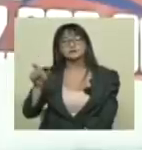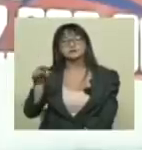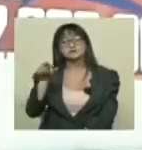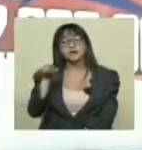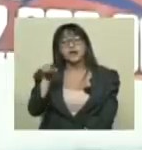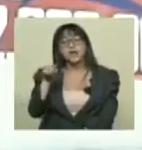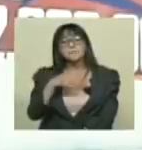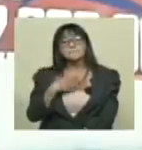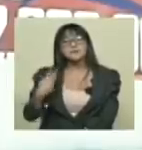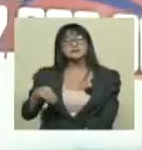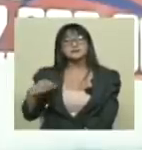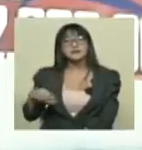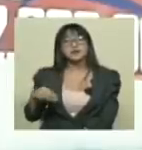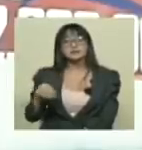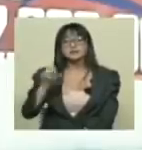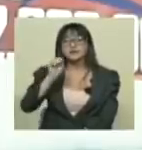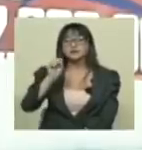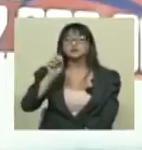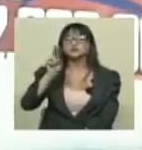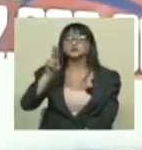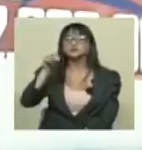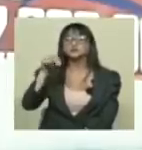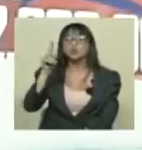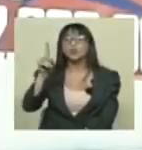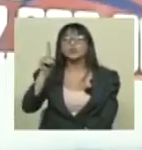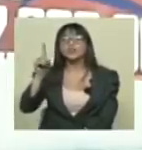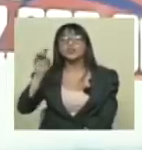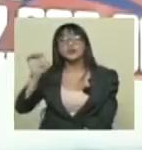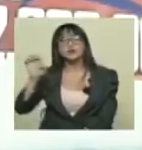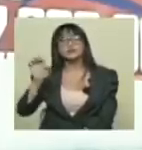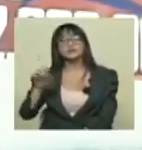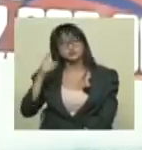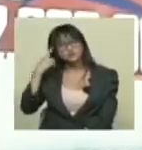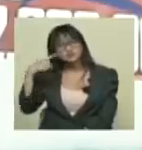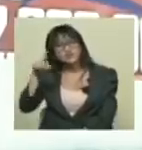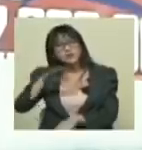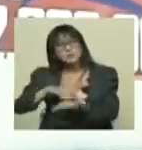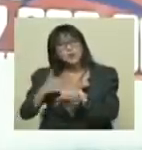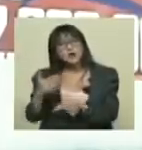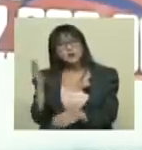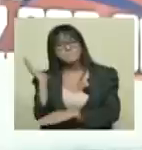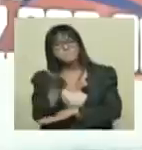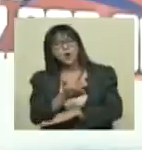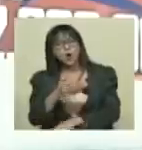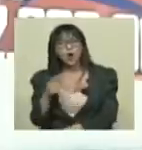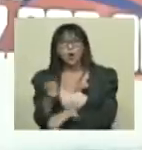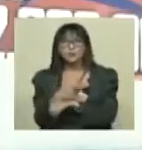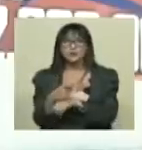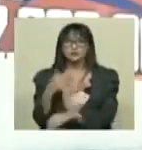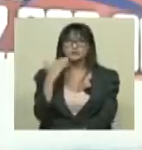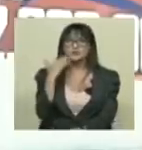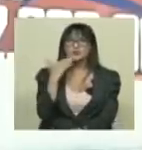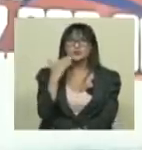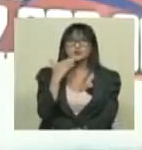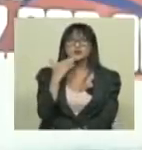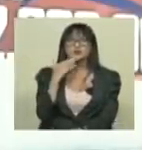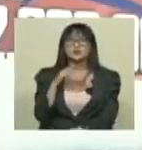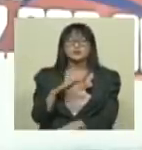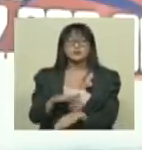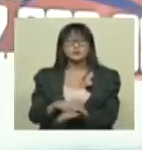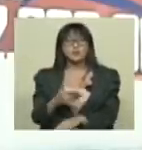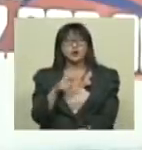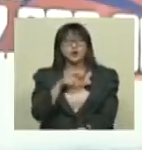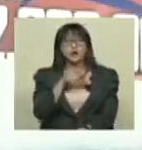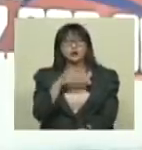de la SUNDE. ¿Y ustedes saben por qué lo sanciona el gobierno de Estados Unidos? Por tratar de